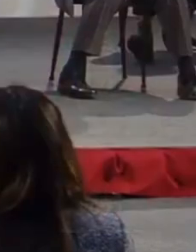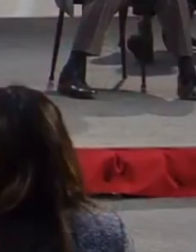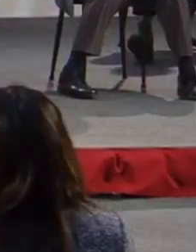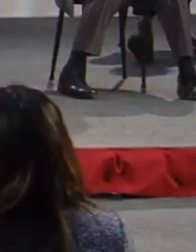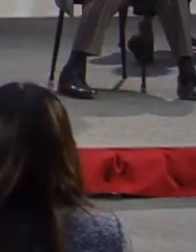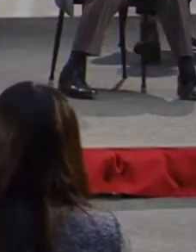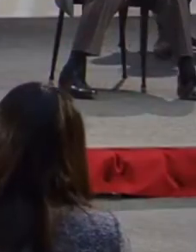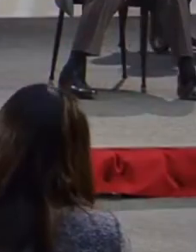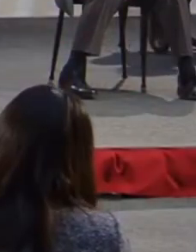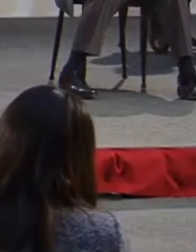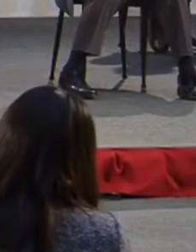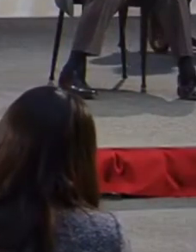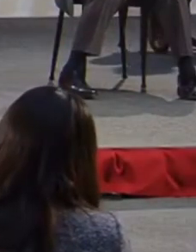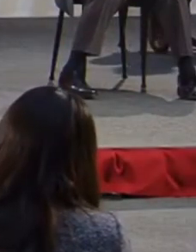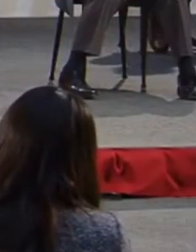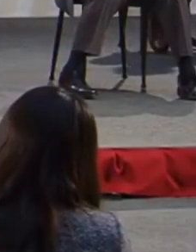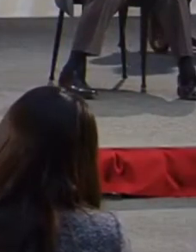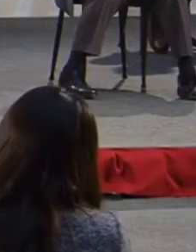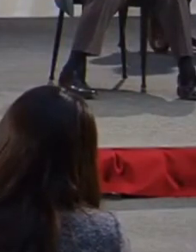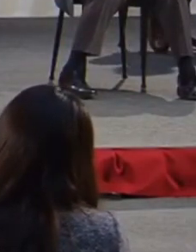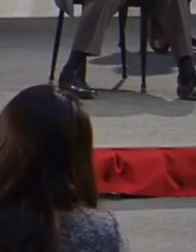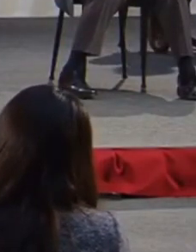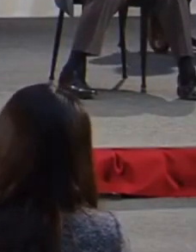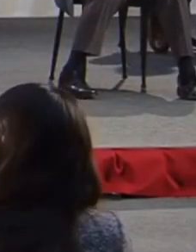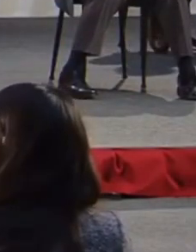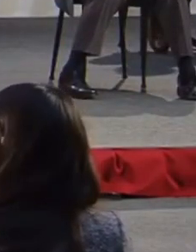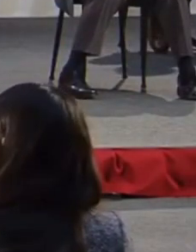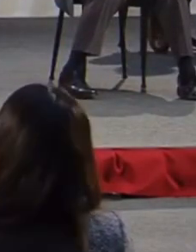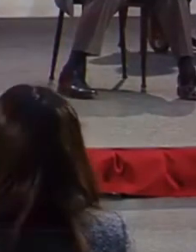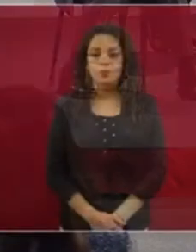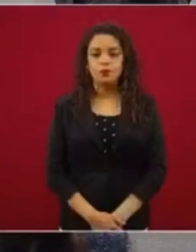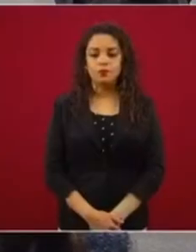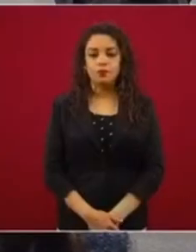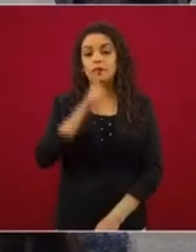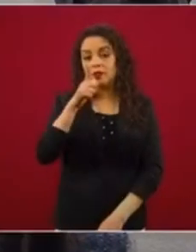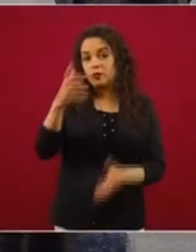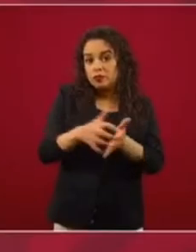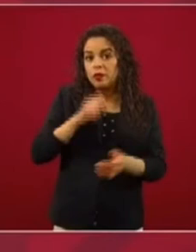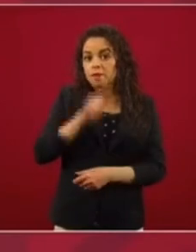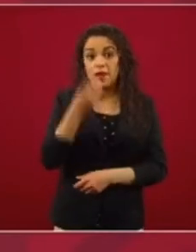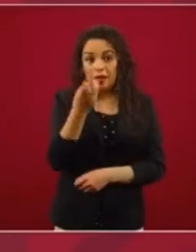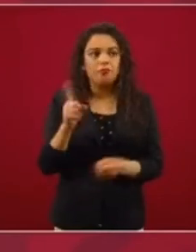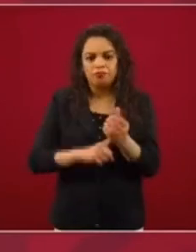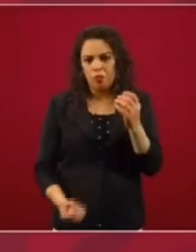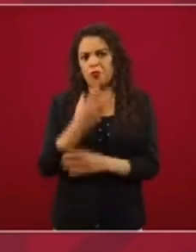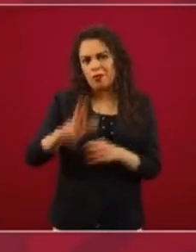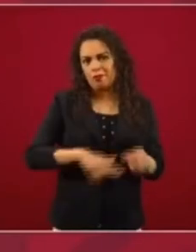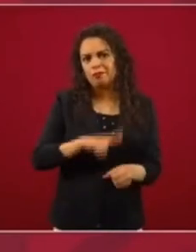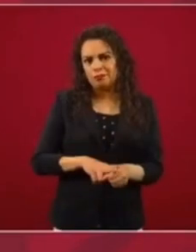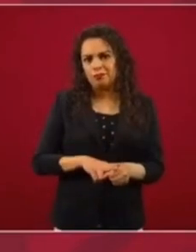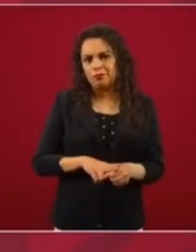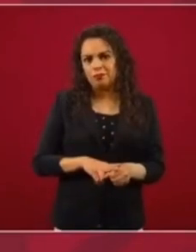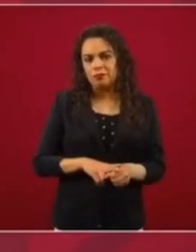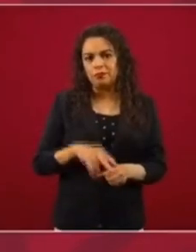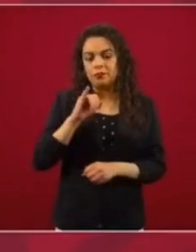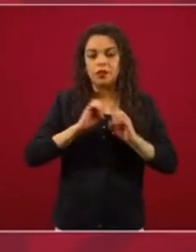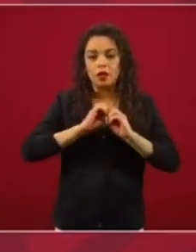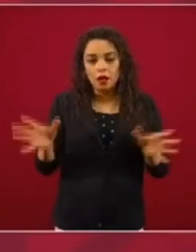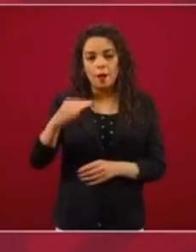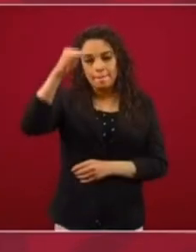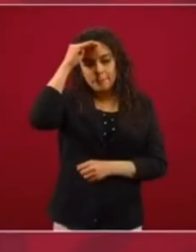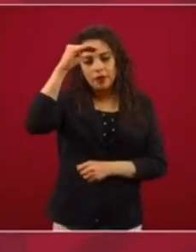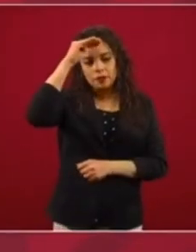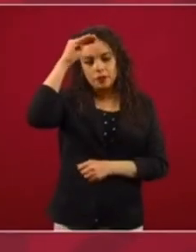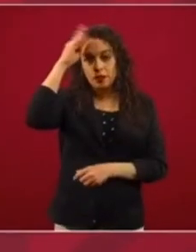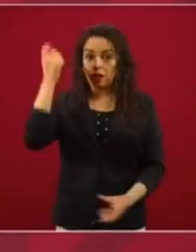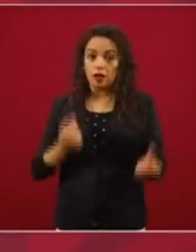la luz, lo podemos hacer. Eso es también parte de la nueva normalidad. O sea, sobre todo pensar que en